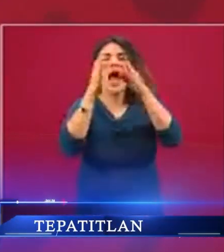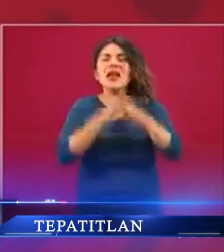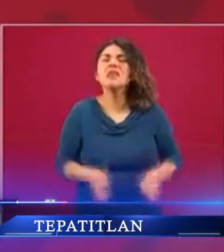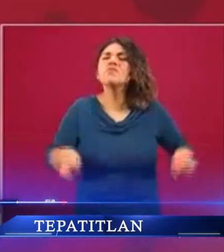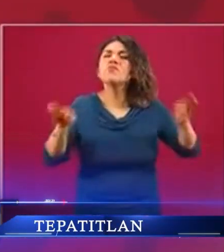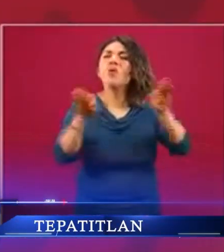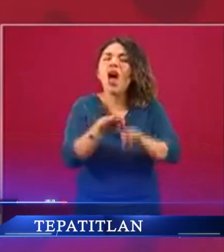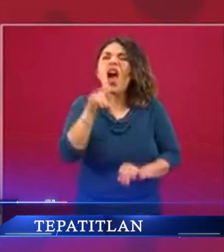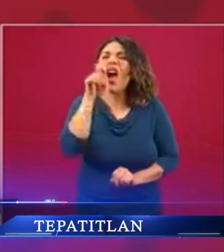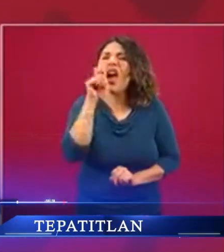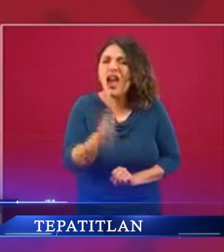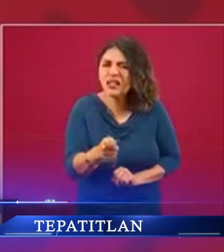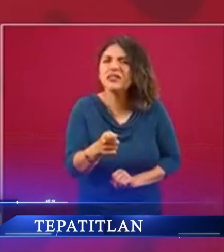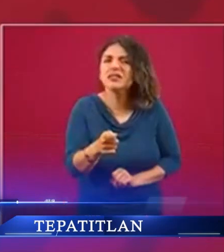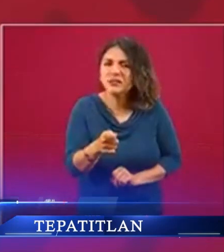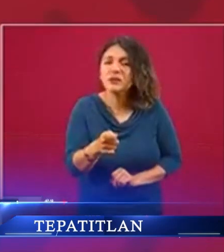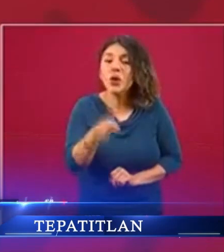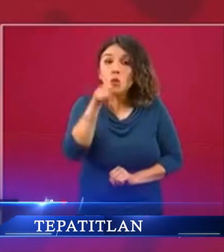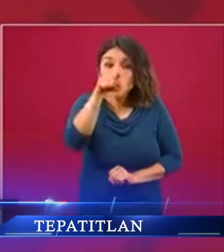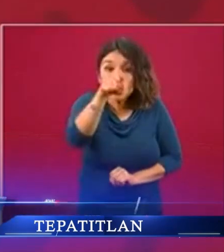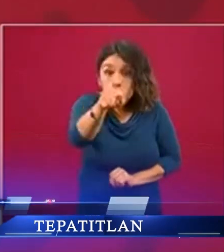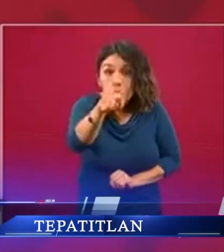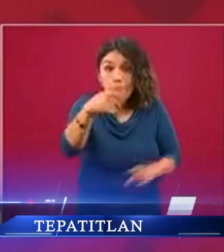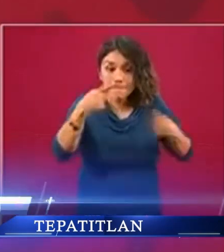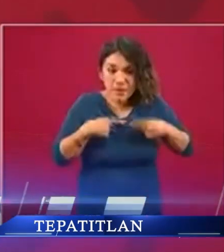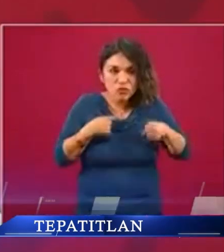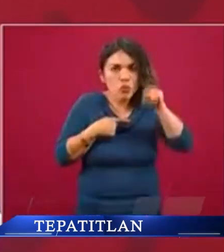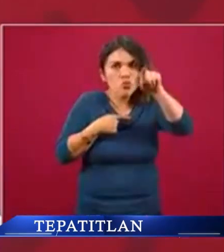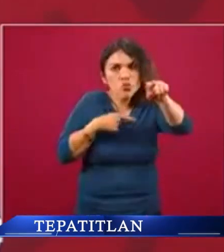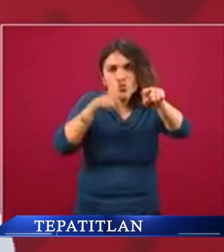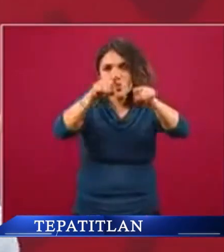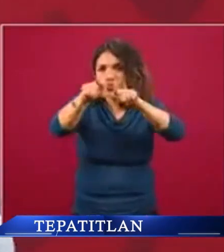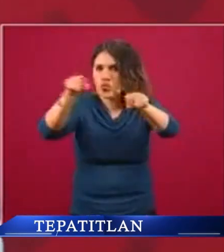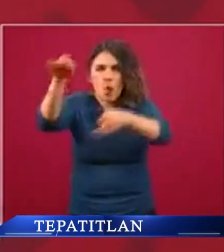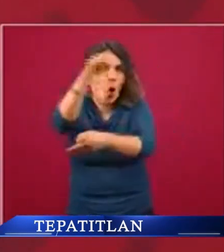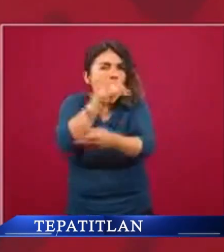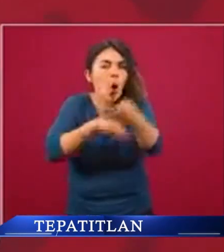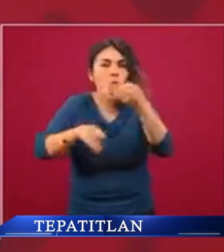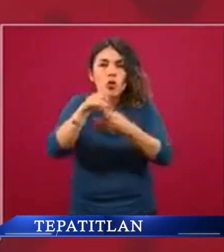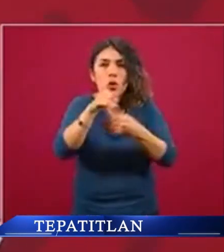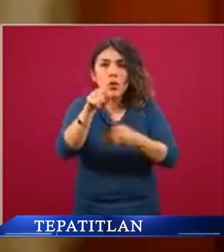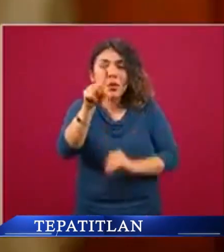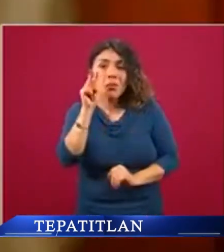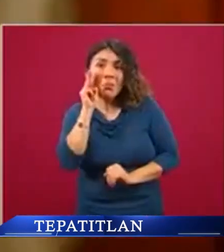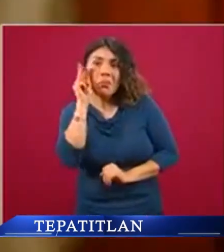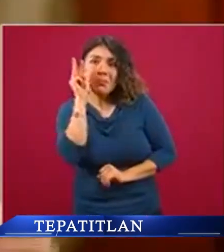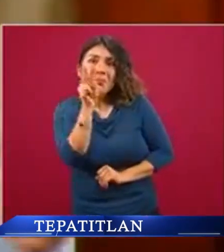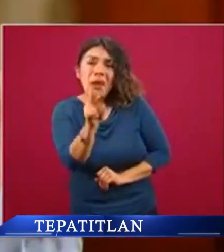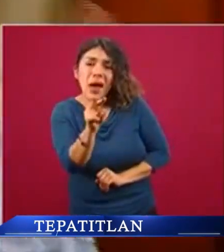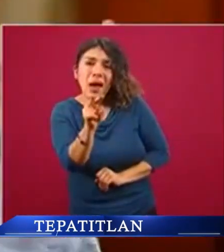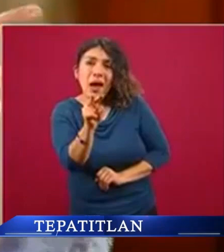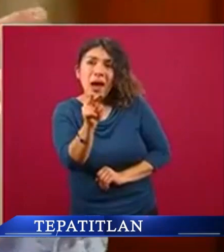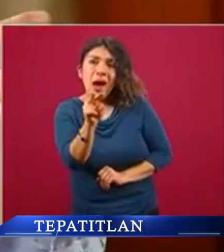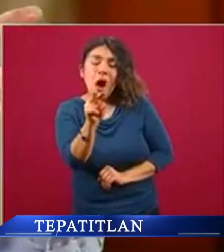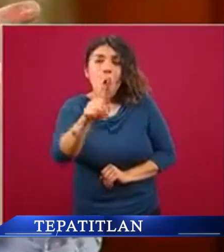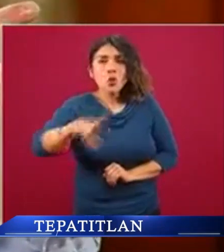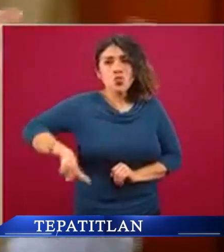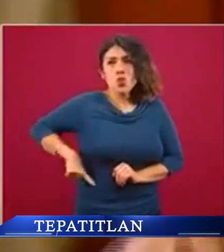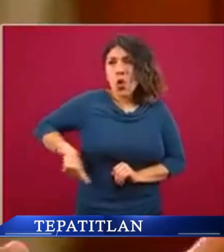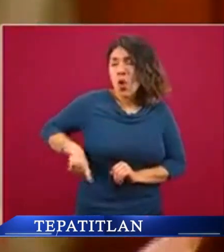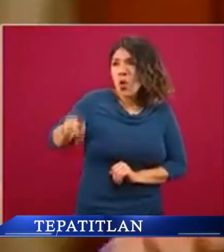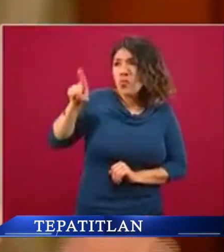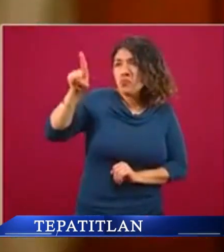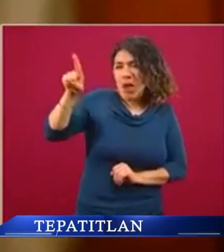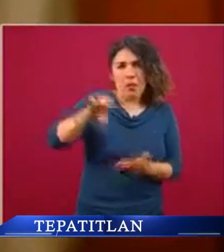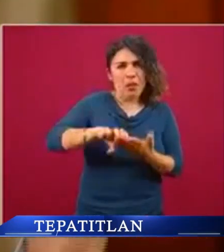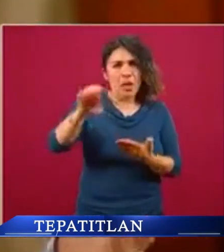importancia precisamente de que usted y usted y usted y usted no vean a su gobierno, por